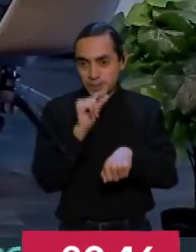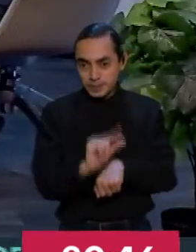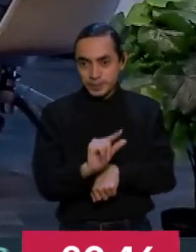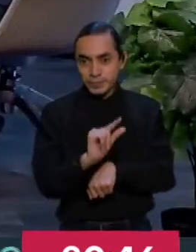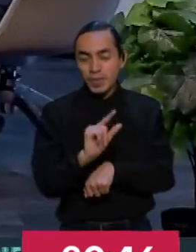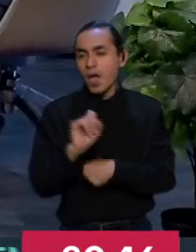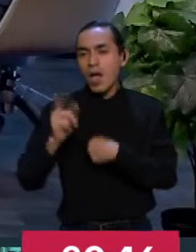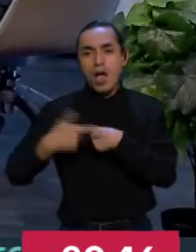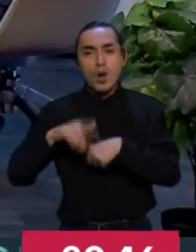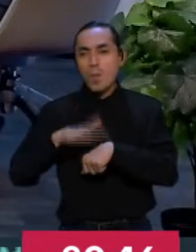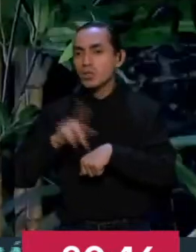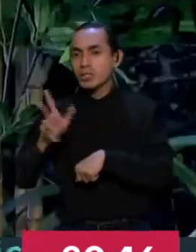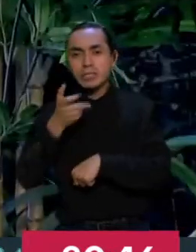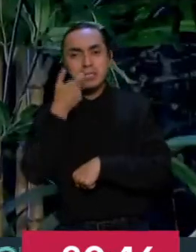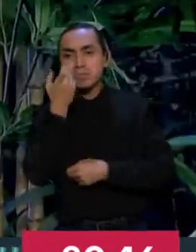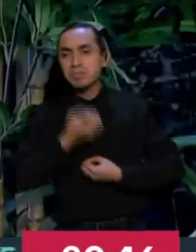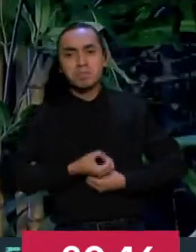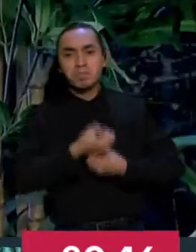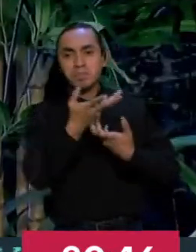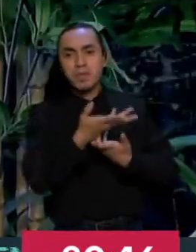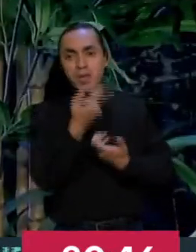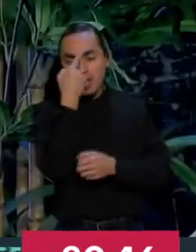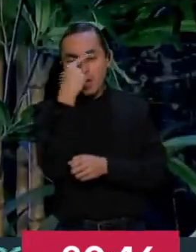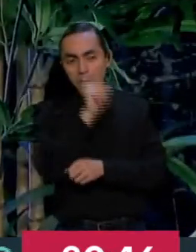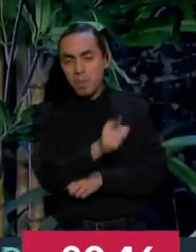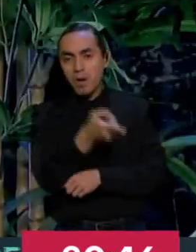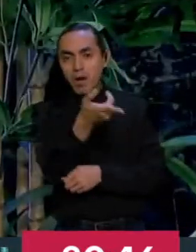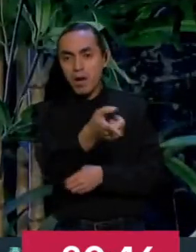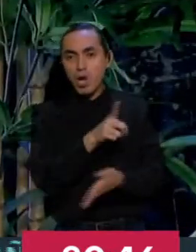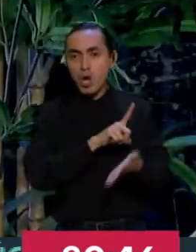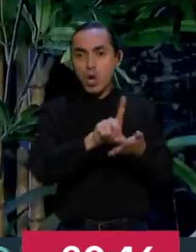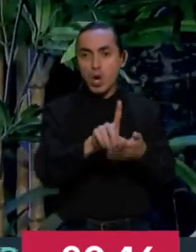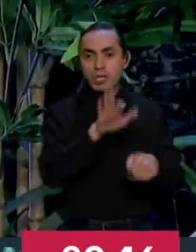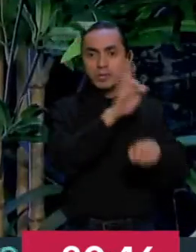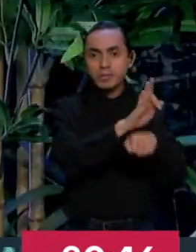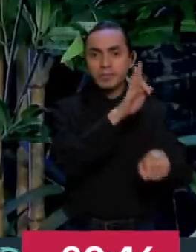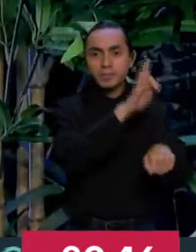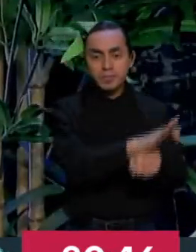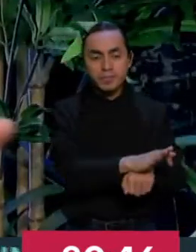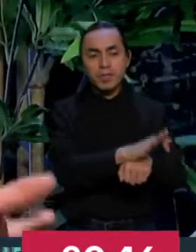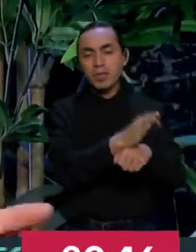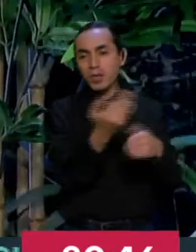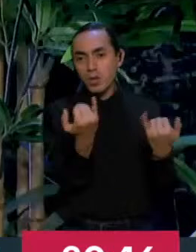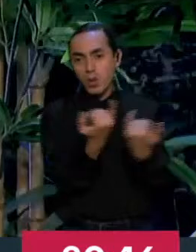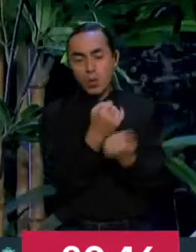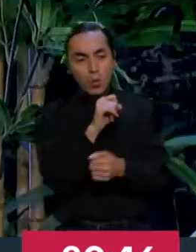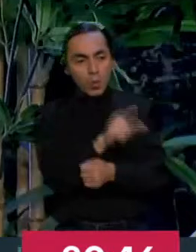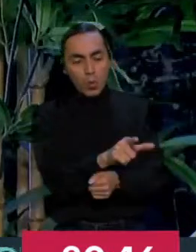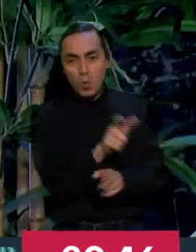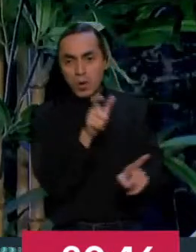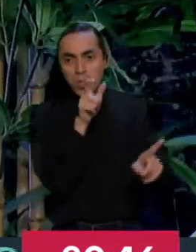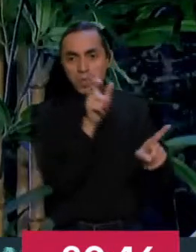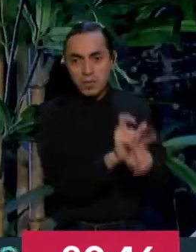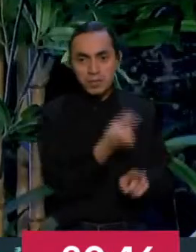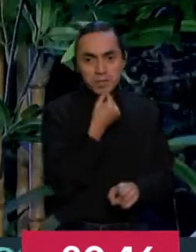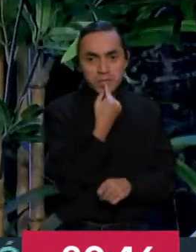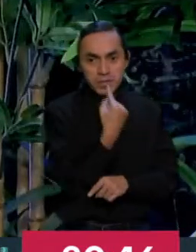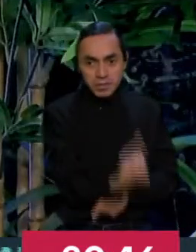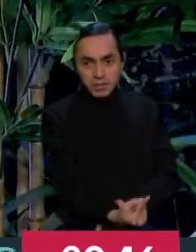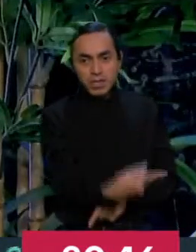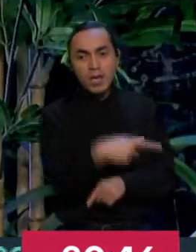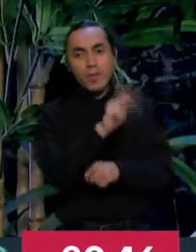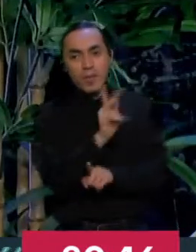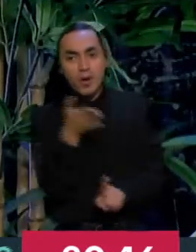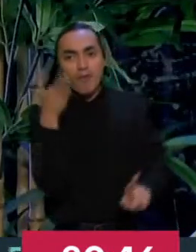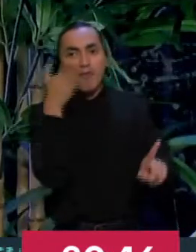¿algo más que ustedes quisieran agregar en específico para la defensa de los derechos y sobre todo en general la protección de las infancias, pero insisto, enfocadas a